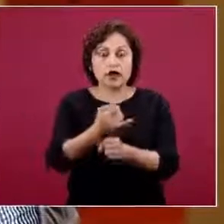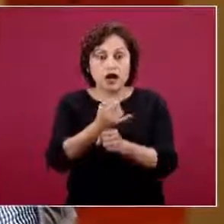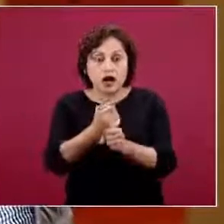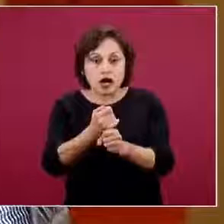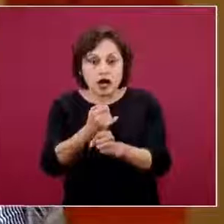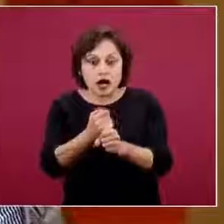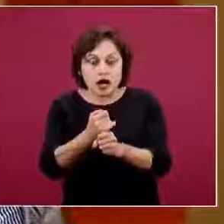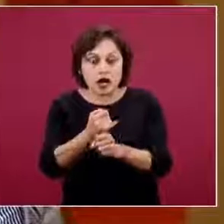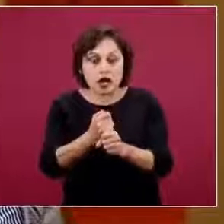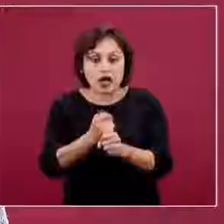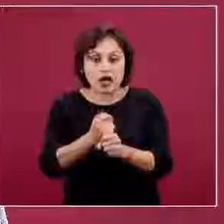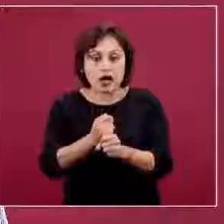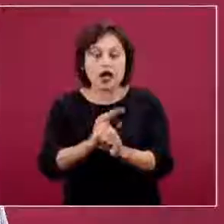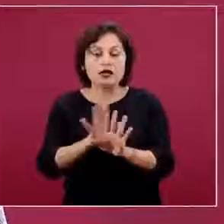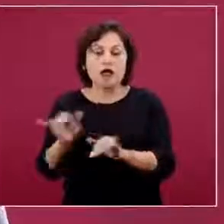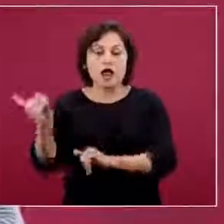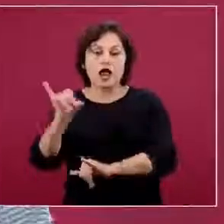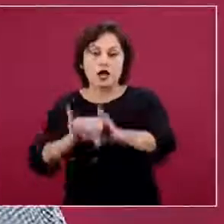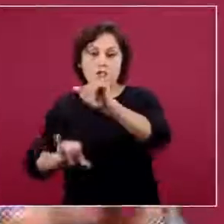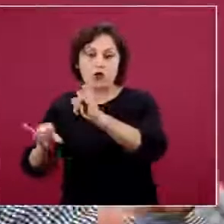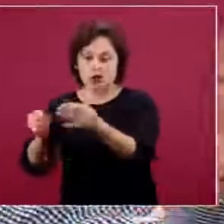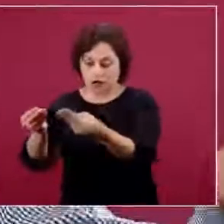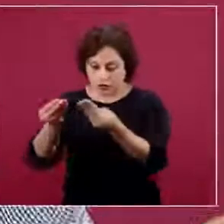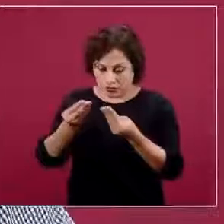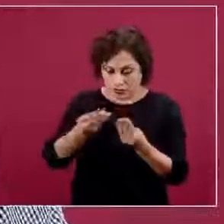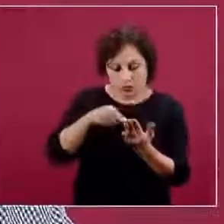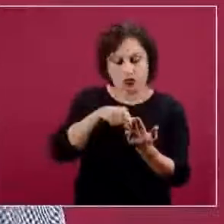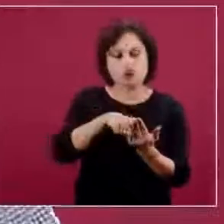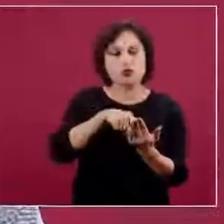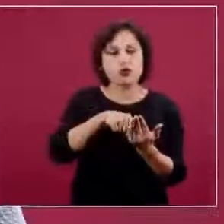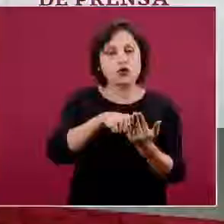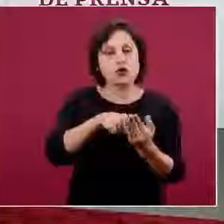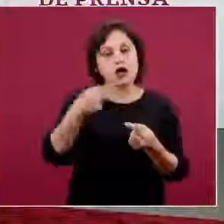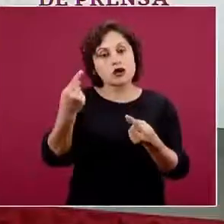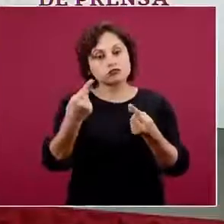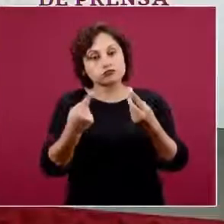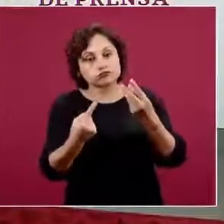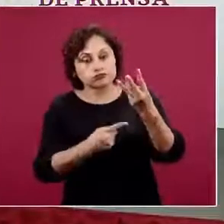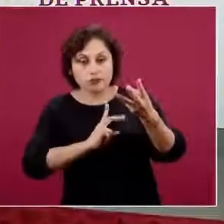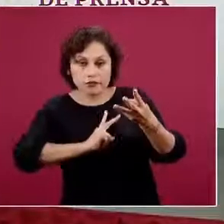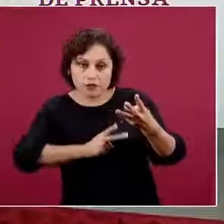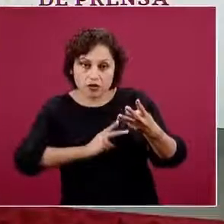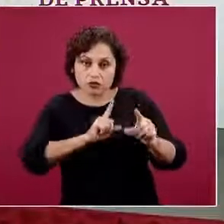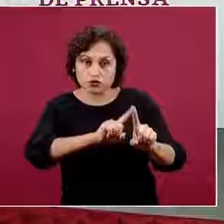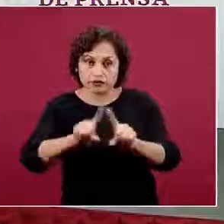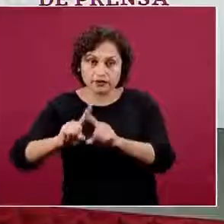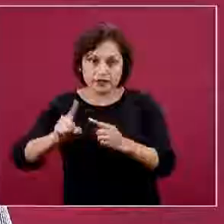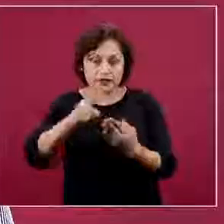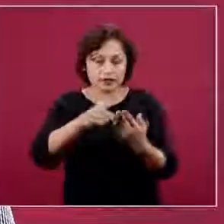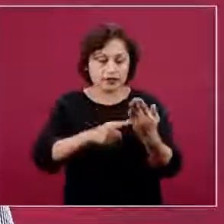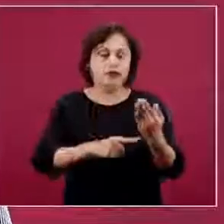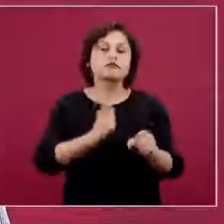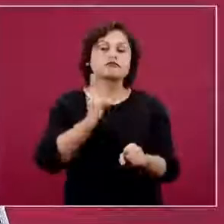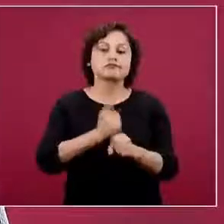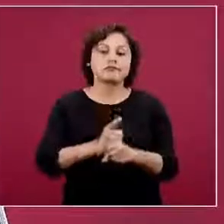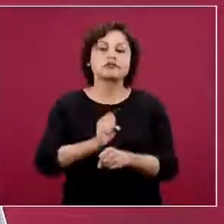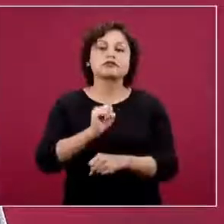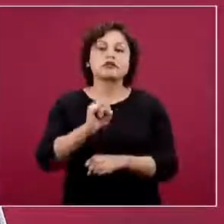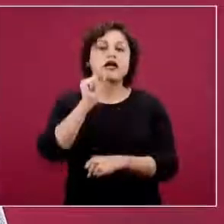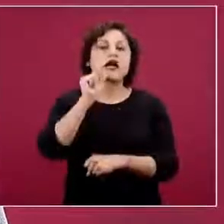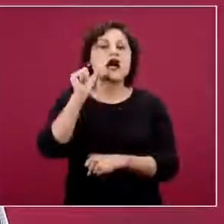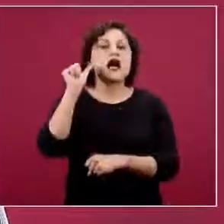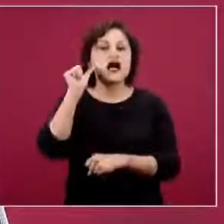el laboratorio da el resultado de los diferentes virus del panel viral y precisamente es ahí entonces donde el día de ayer